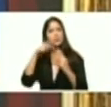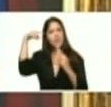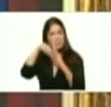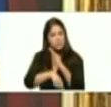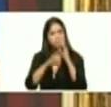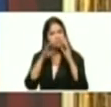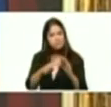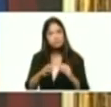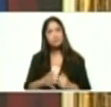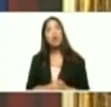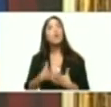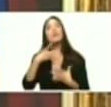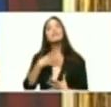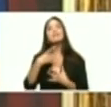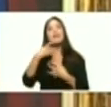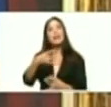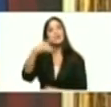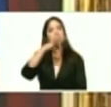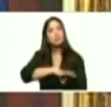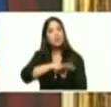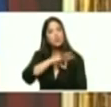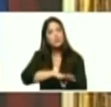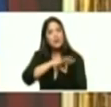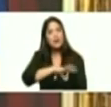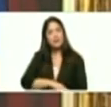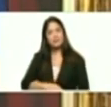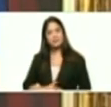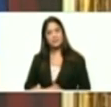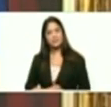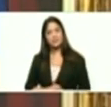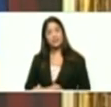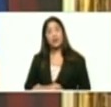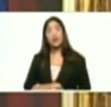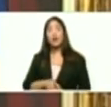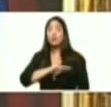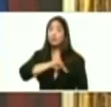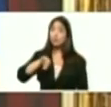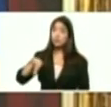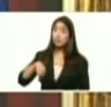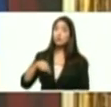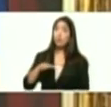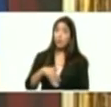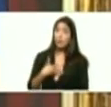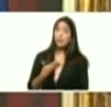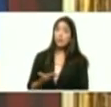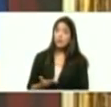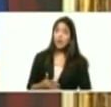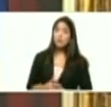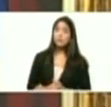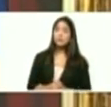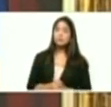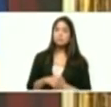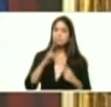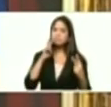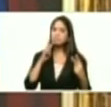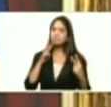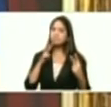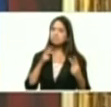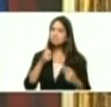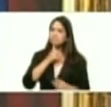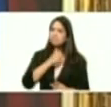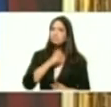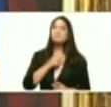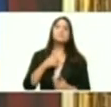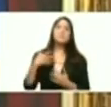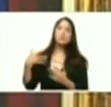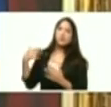los intereses sociales, los y podemos nosotros, afrontar, como hemos